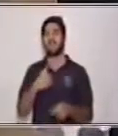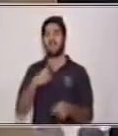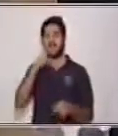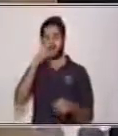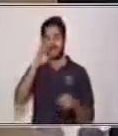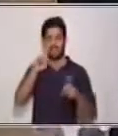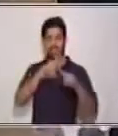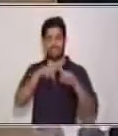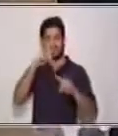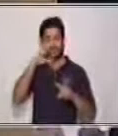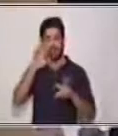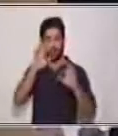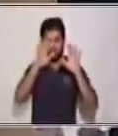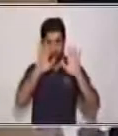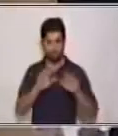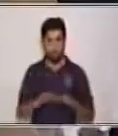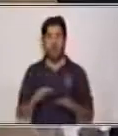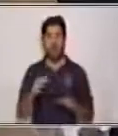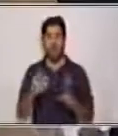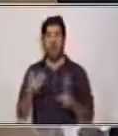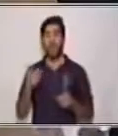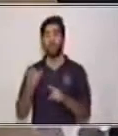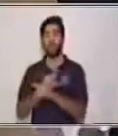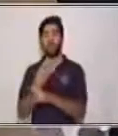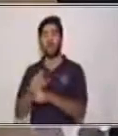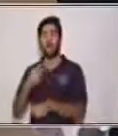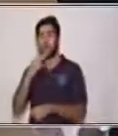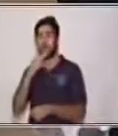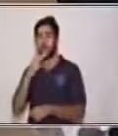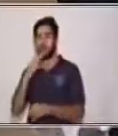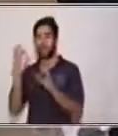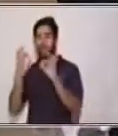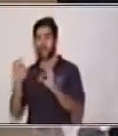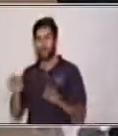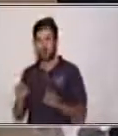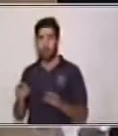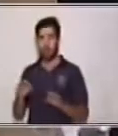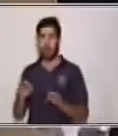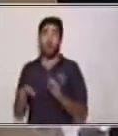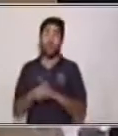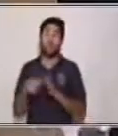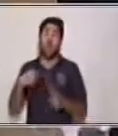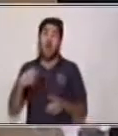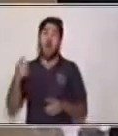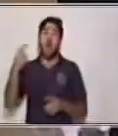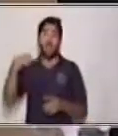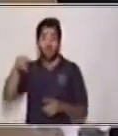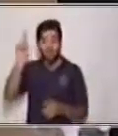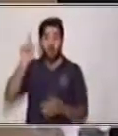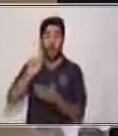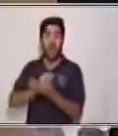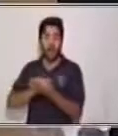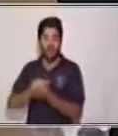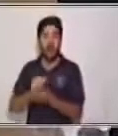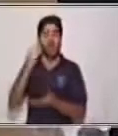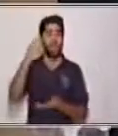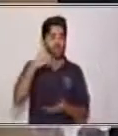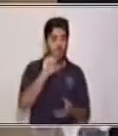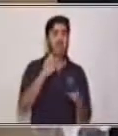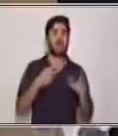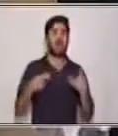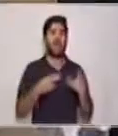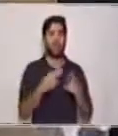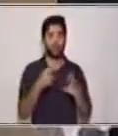se utilice los verbos en modo reflexivo. Se recorta, se lava, ¿sí? Y al final, pues